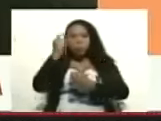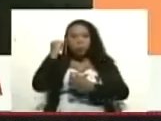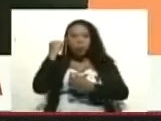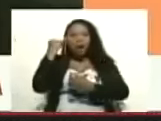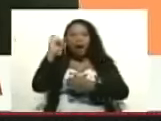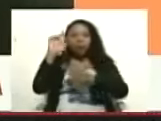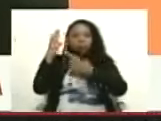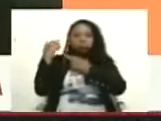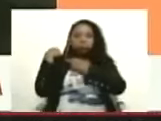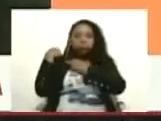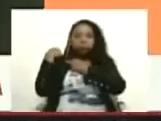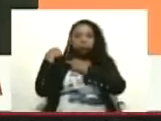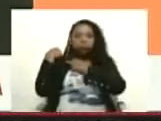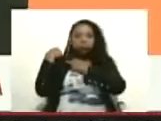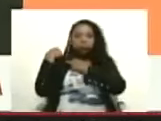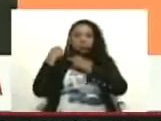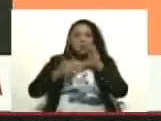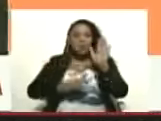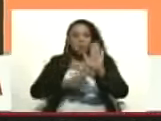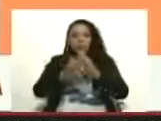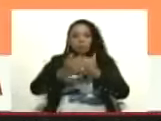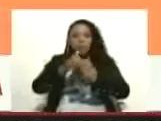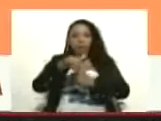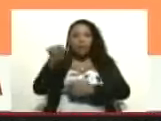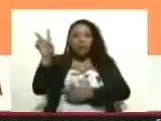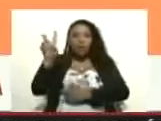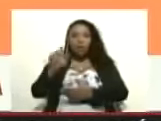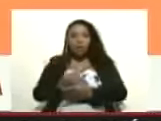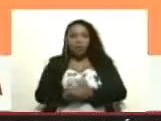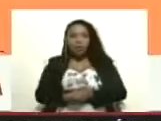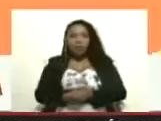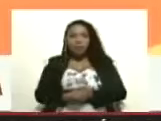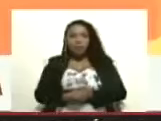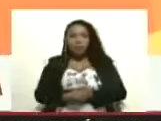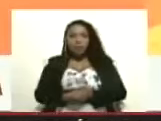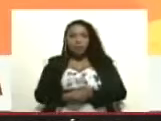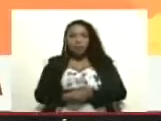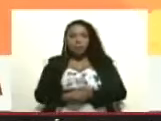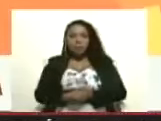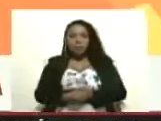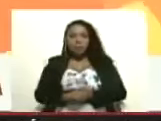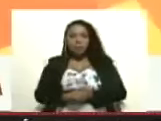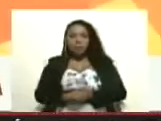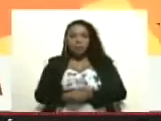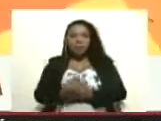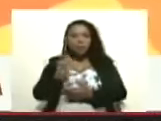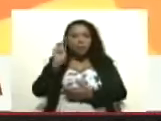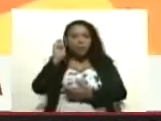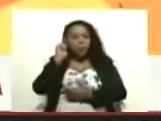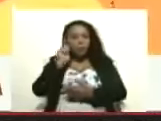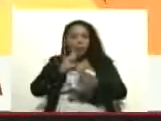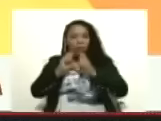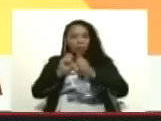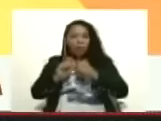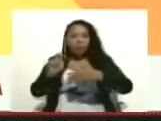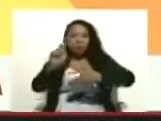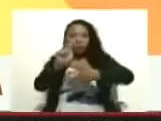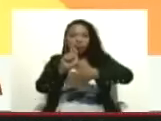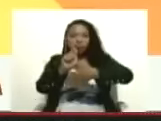responsabilidad de sacar adelante este país Adriana sibori por